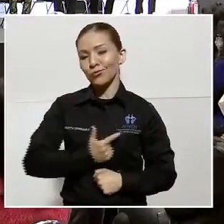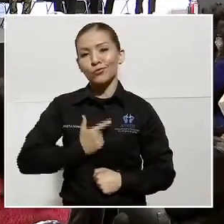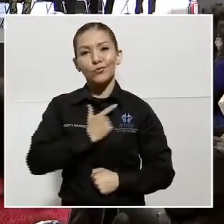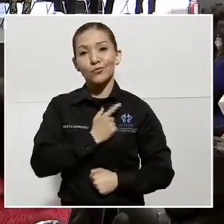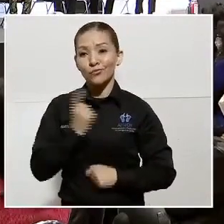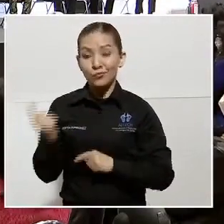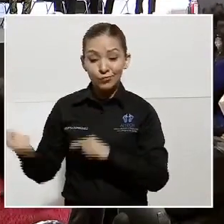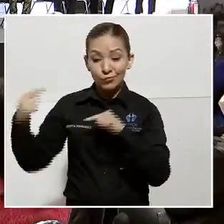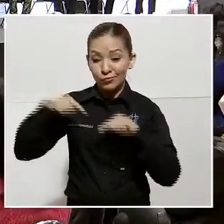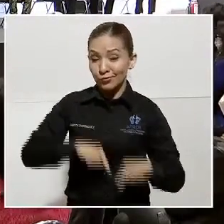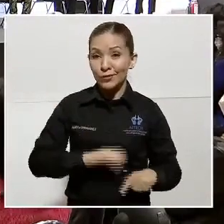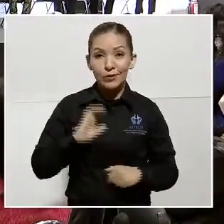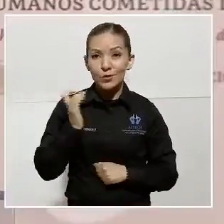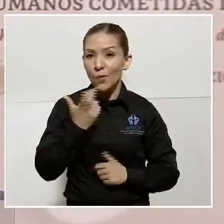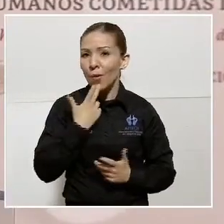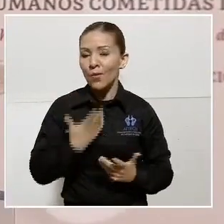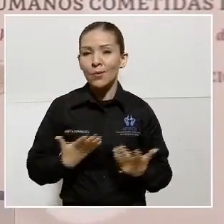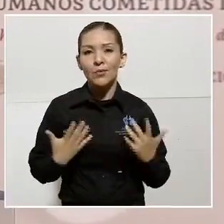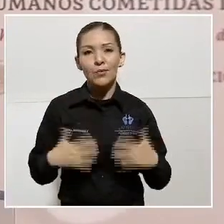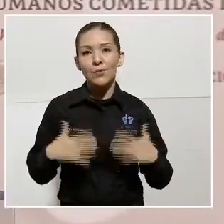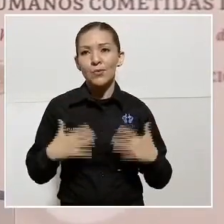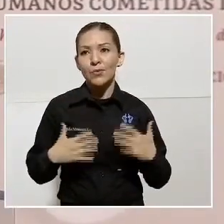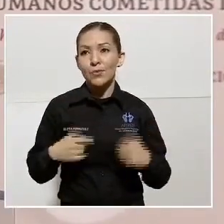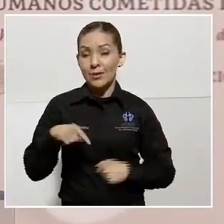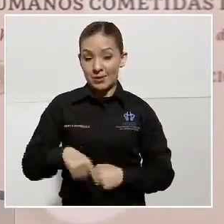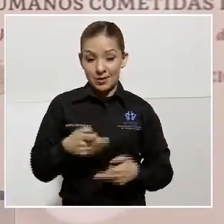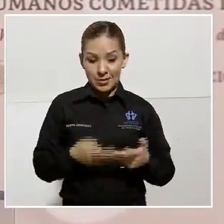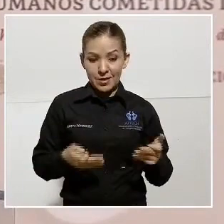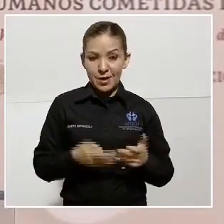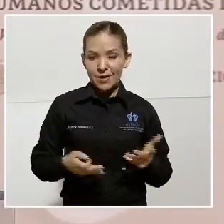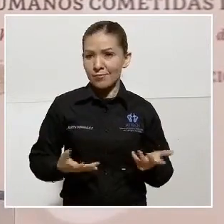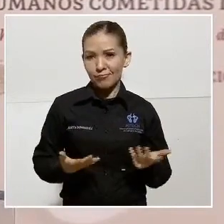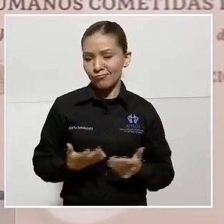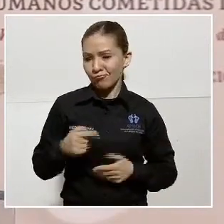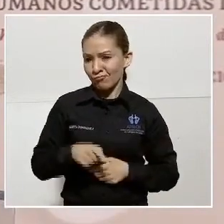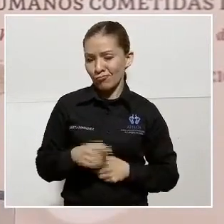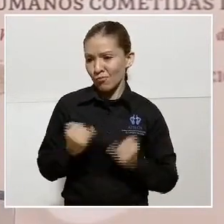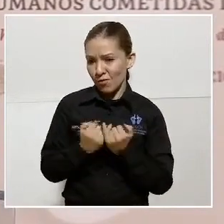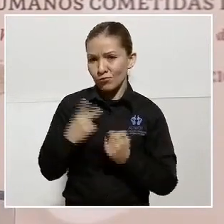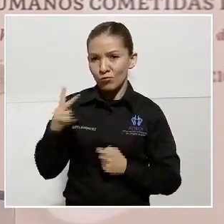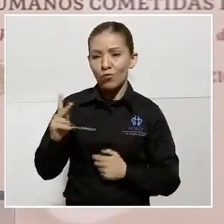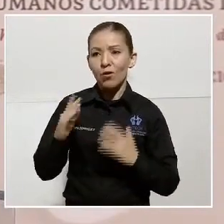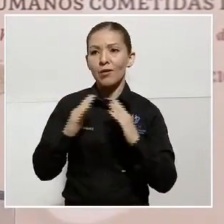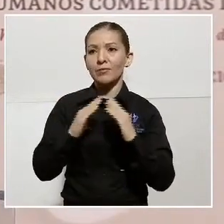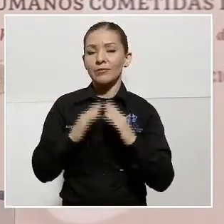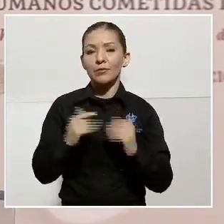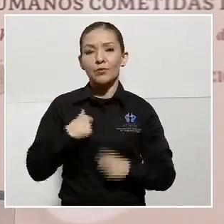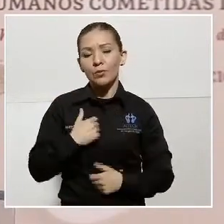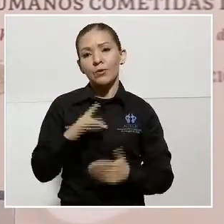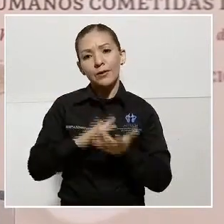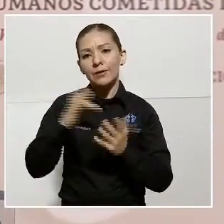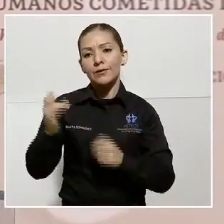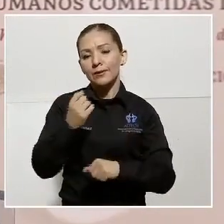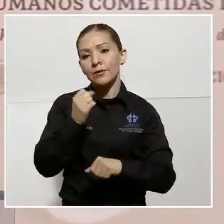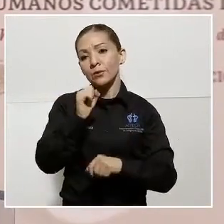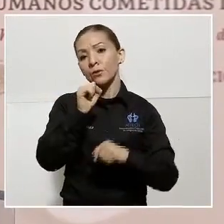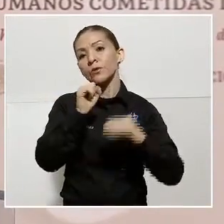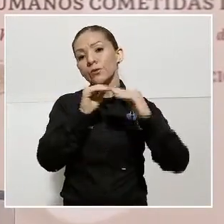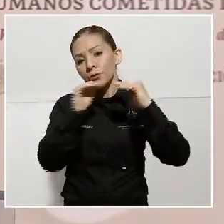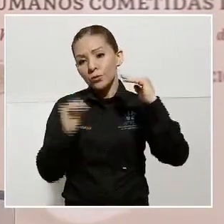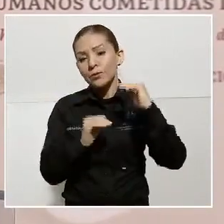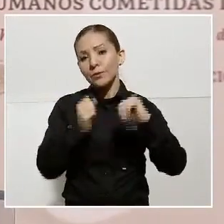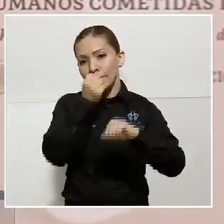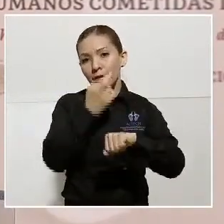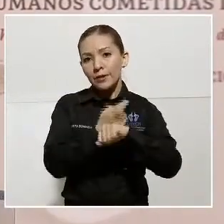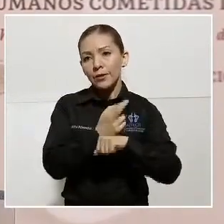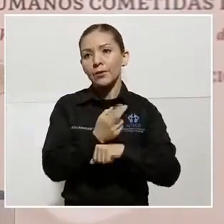estas tierras, por Chihuahua, que es también, por supuesto, su casa. Agradezco al subsecretario de Derechos Humanos, Población y